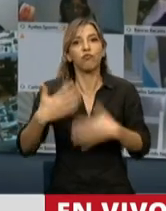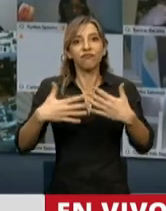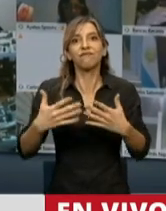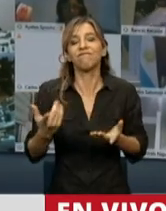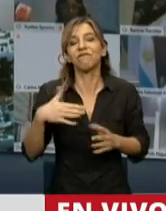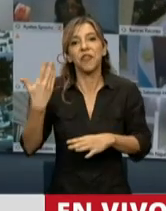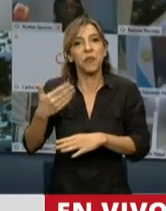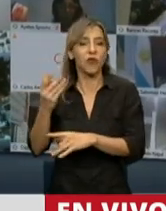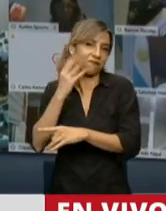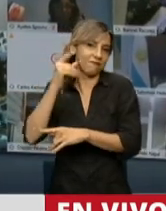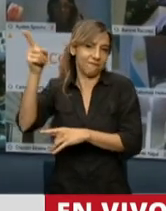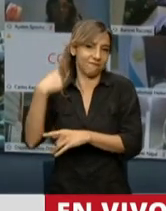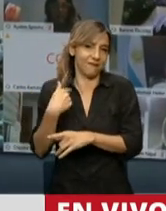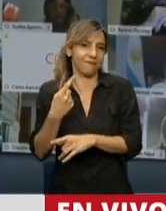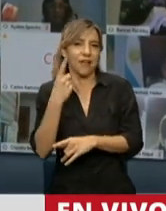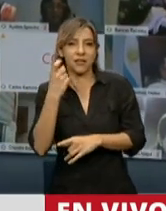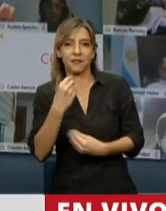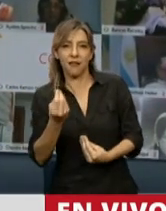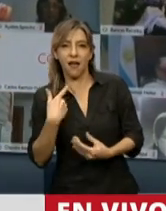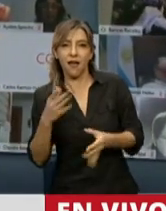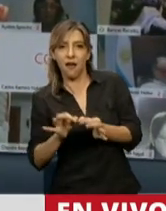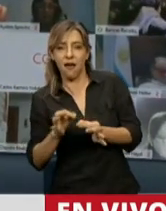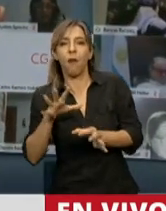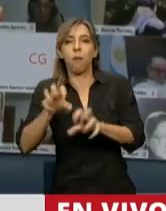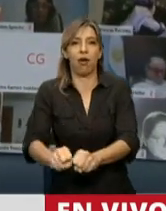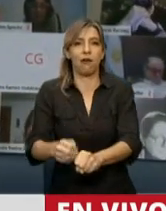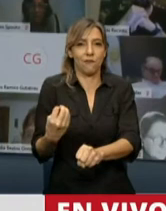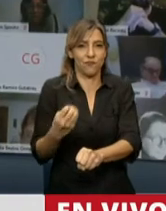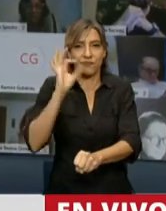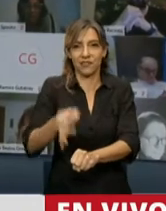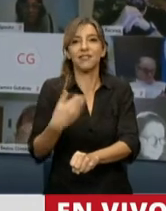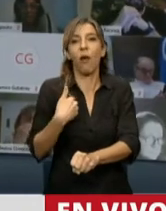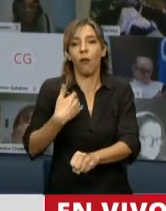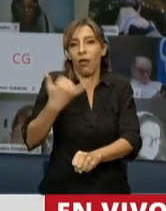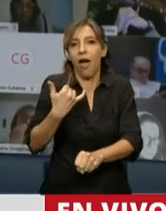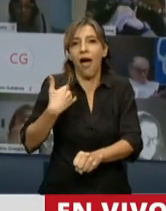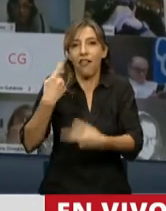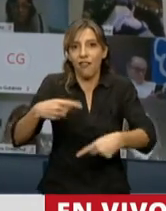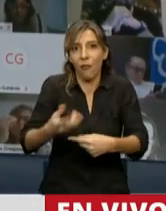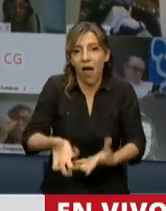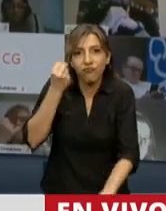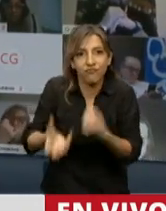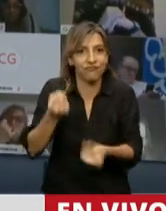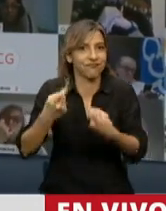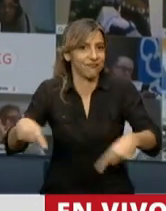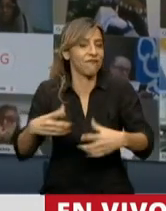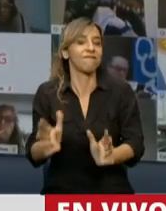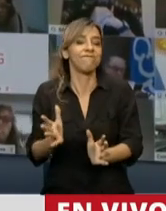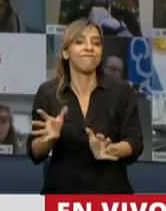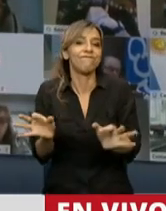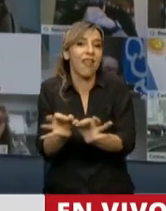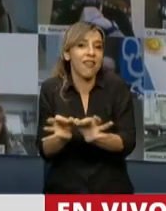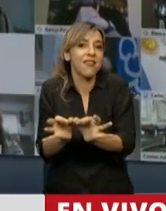del posicionamiento estratégico en el Atlántico Sur y decidieran invertir muchos recursos sobre nuestras islas para relativizar